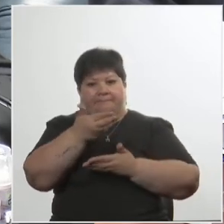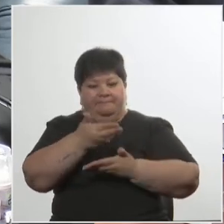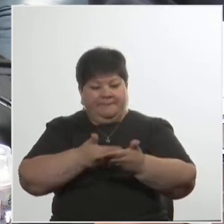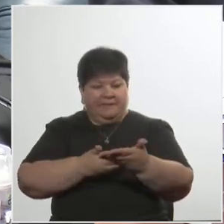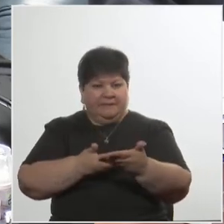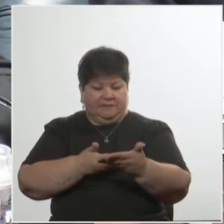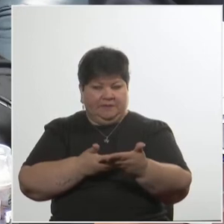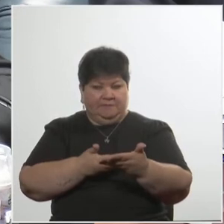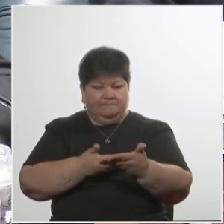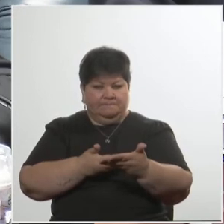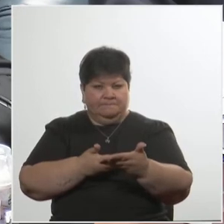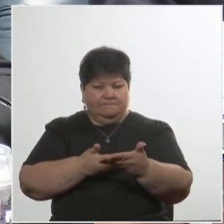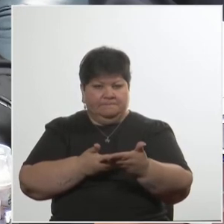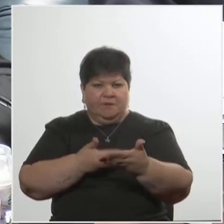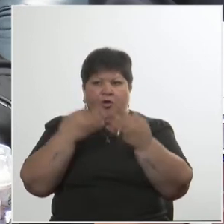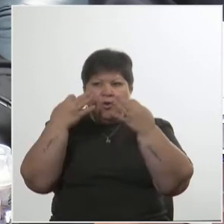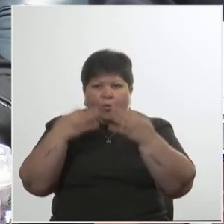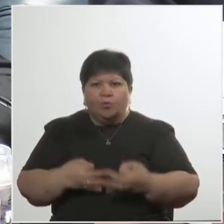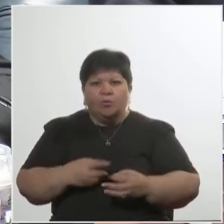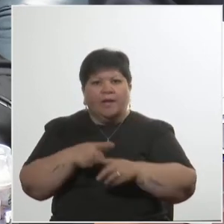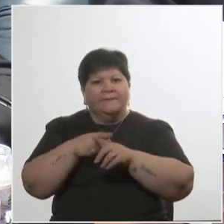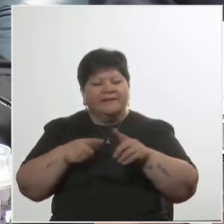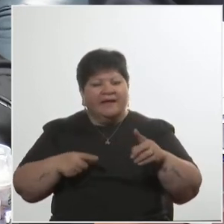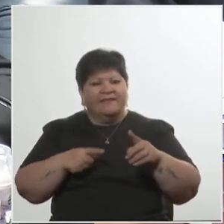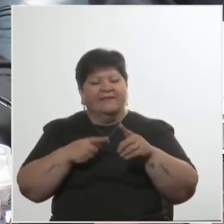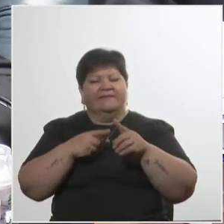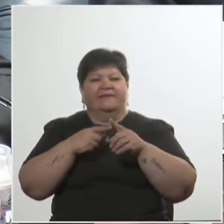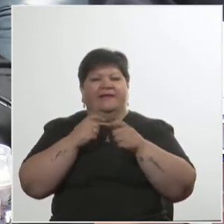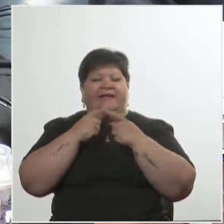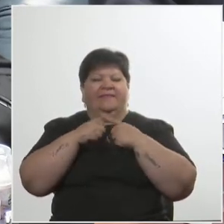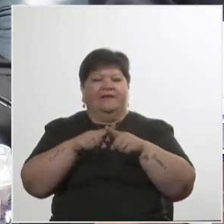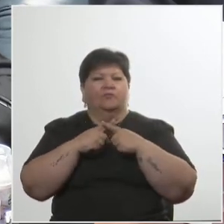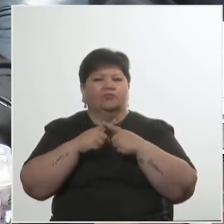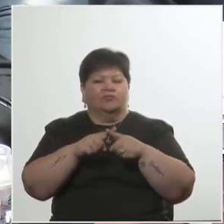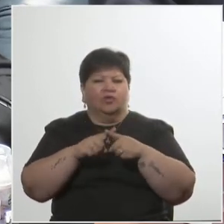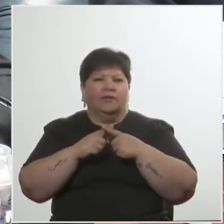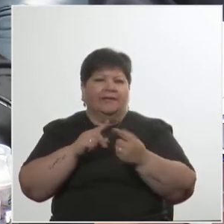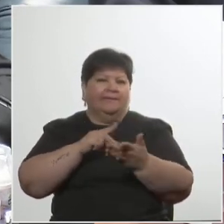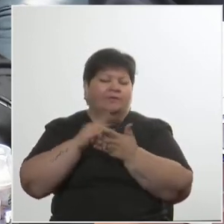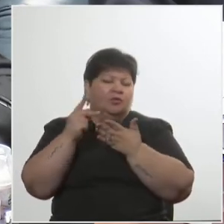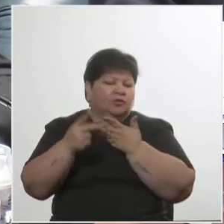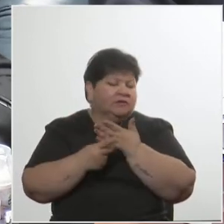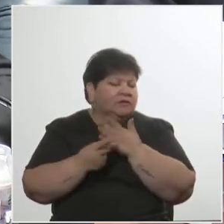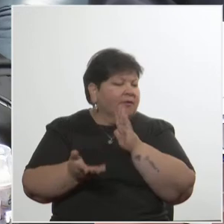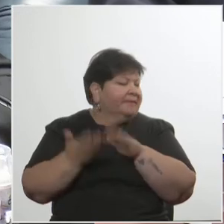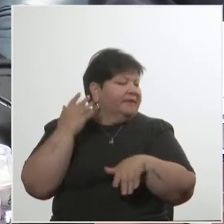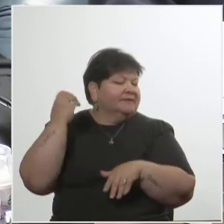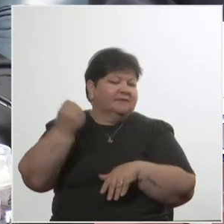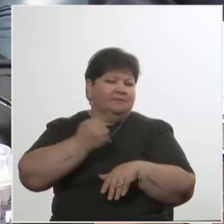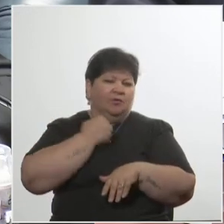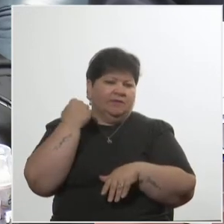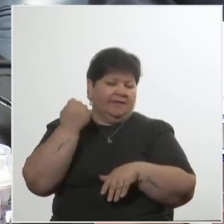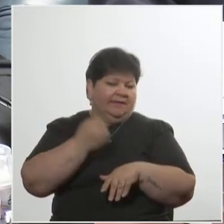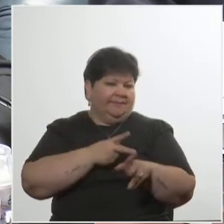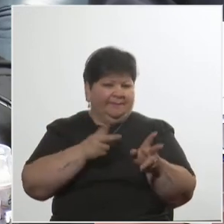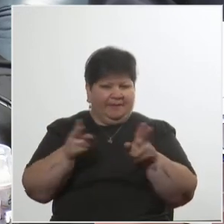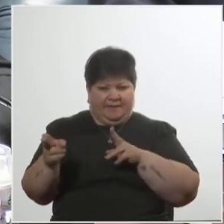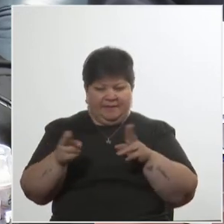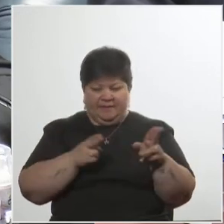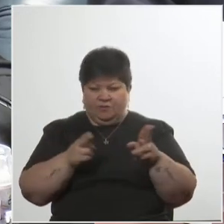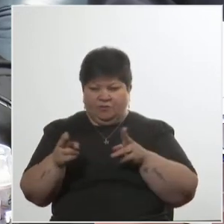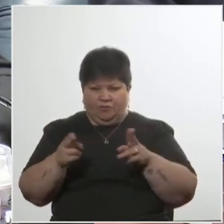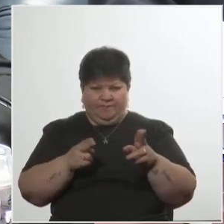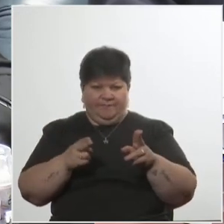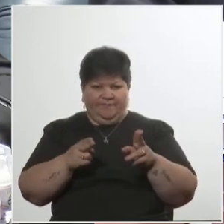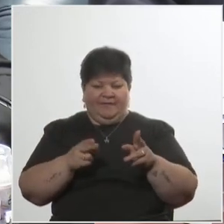medio de la discusión de el proyecto más importante del período de esta iniciativa indudablemente